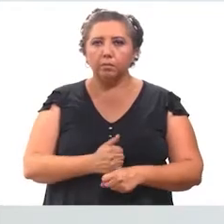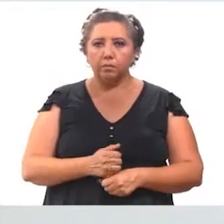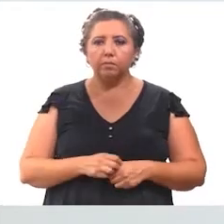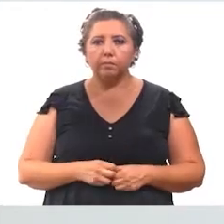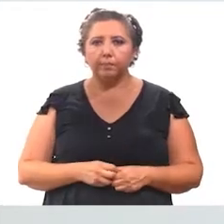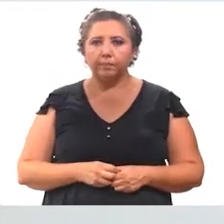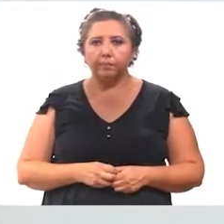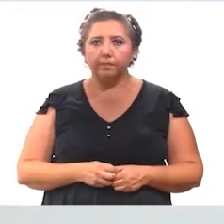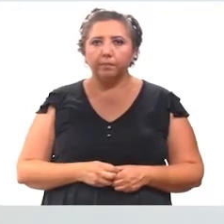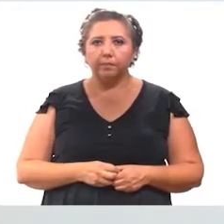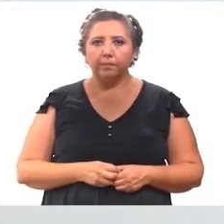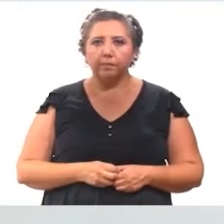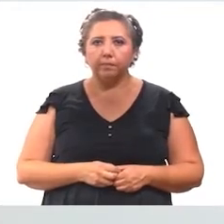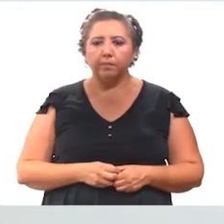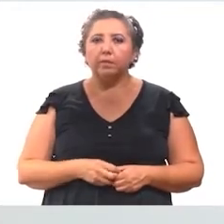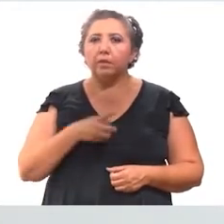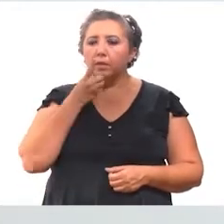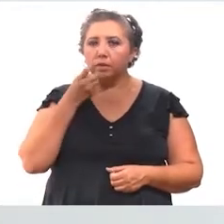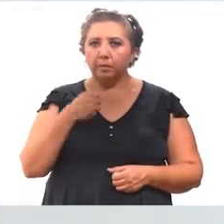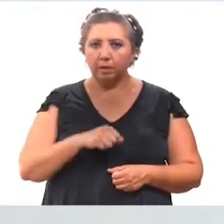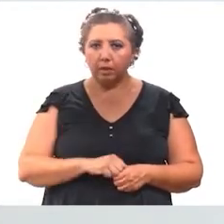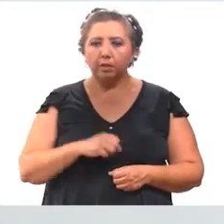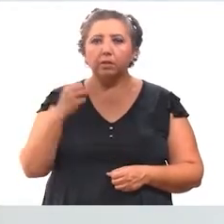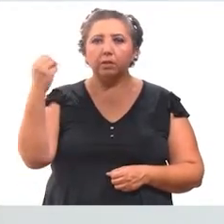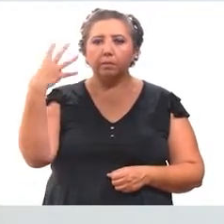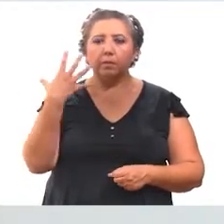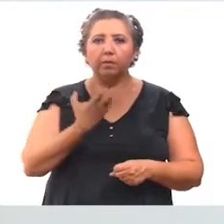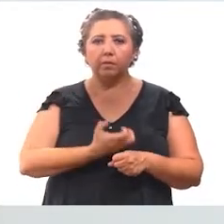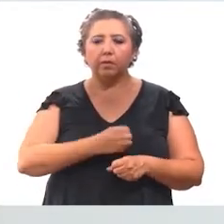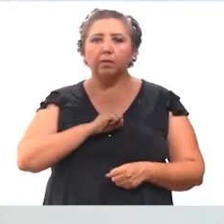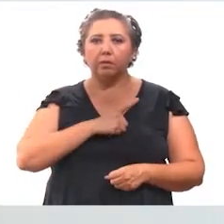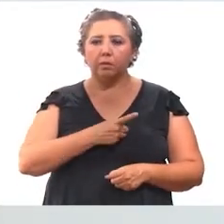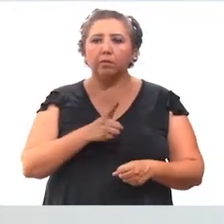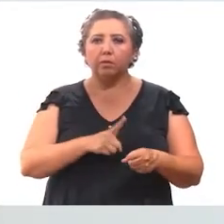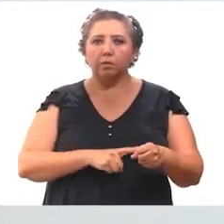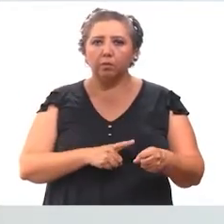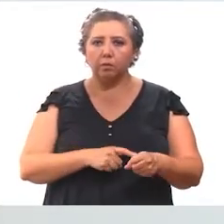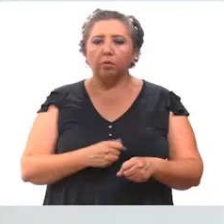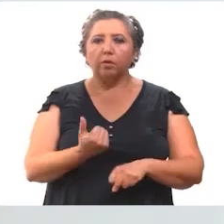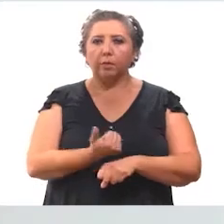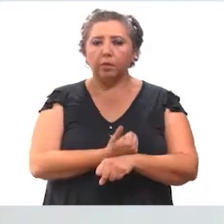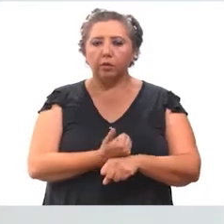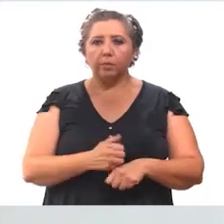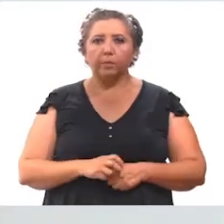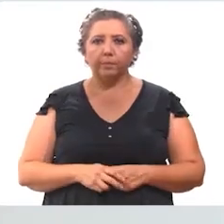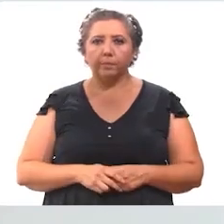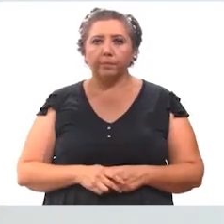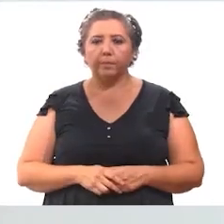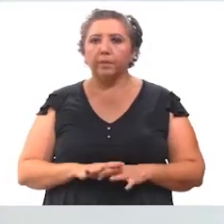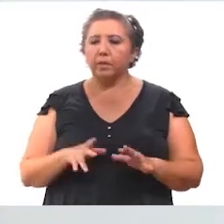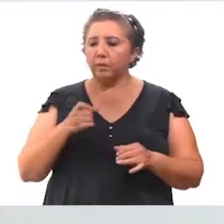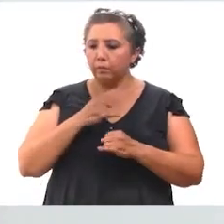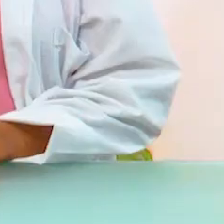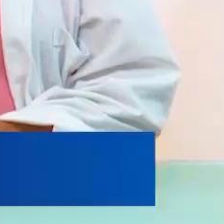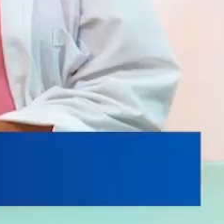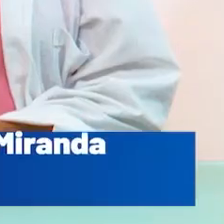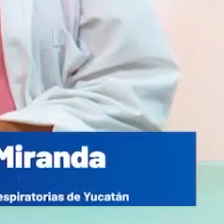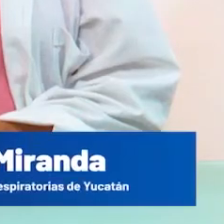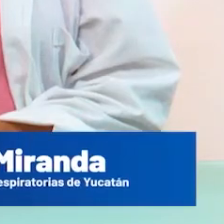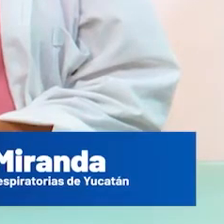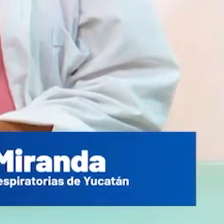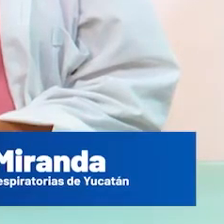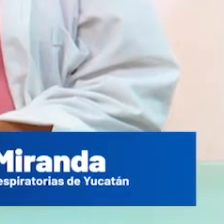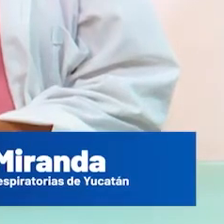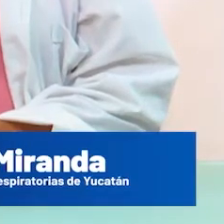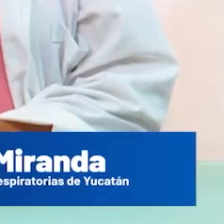107 años. Los indicadores semanales del Semáforo Estatal de Salud marcan color amarillo. Ese es el informe del día de hoy,